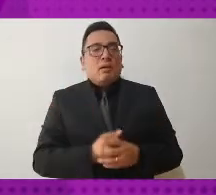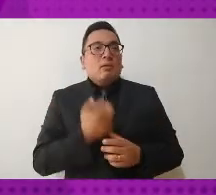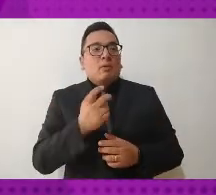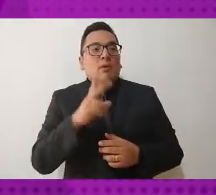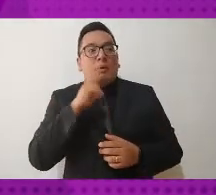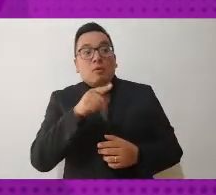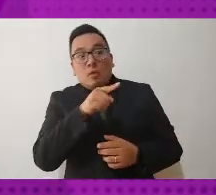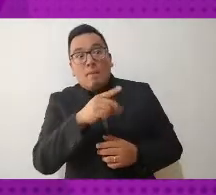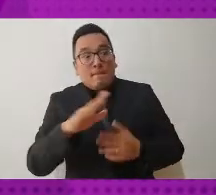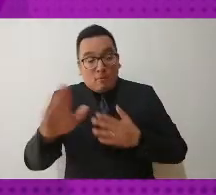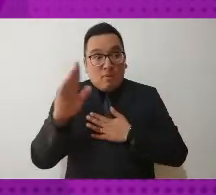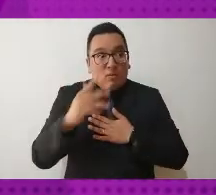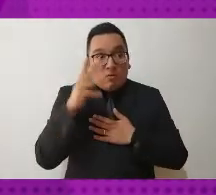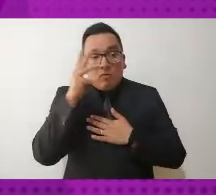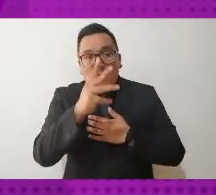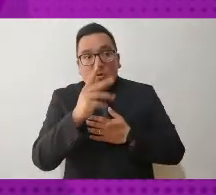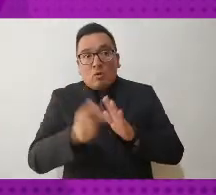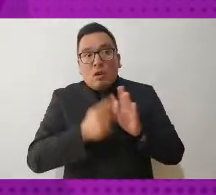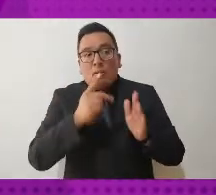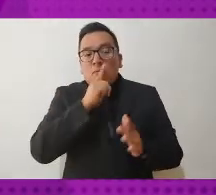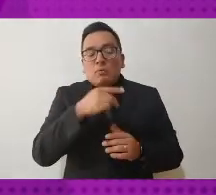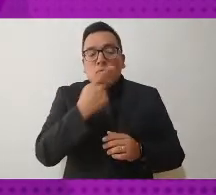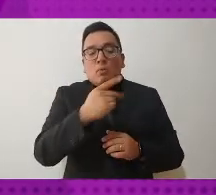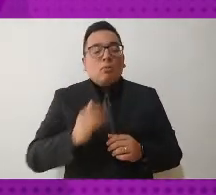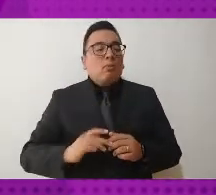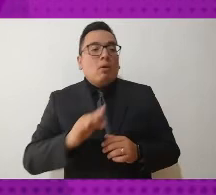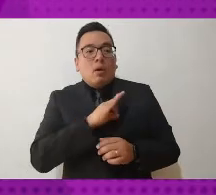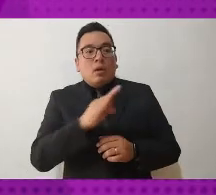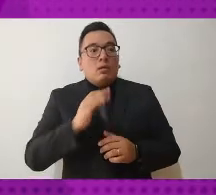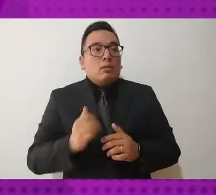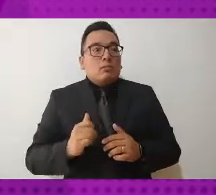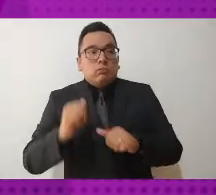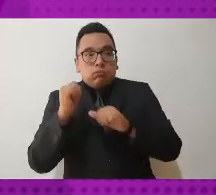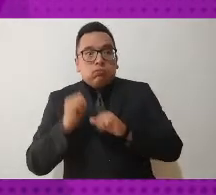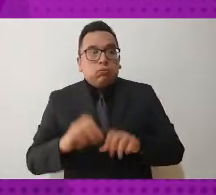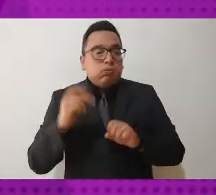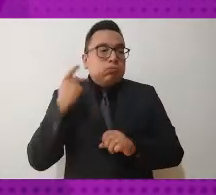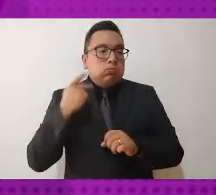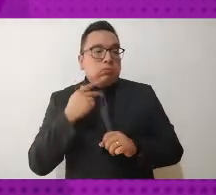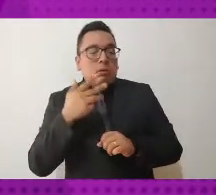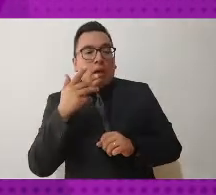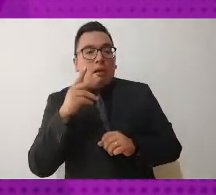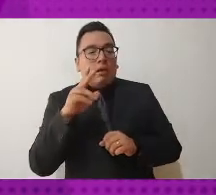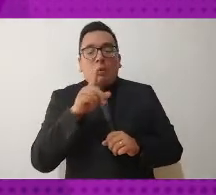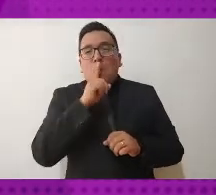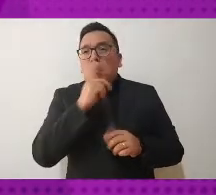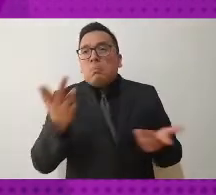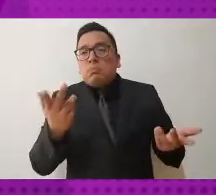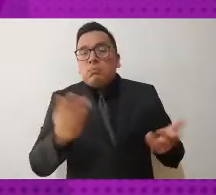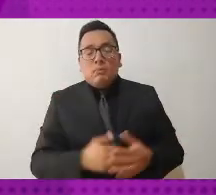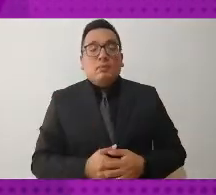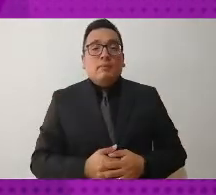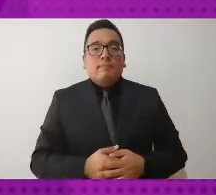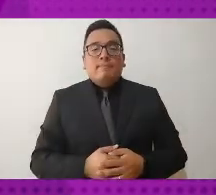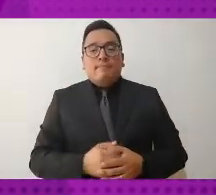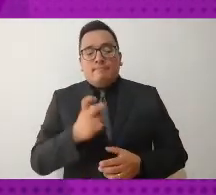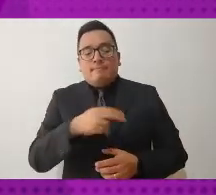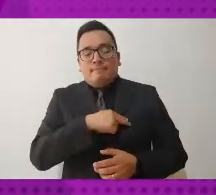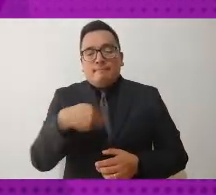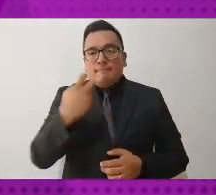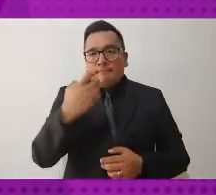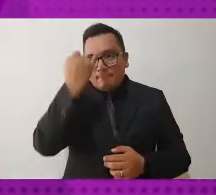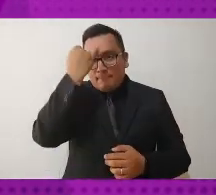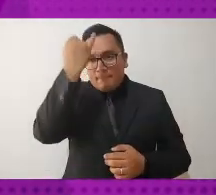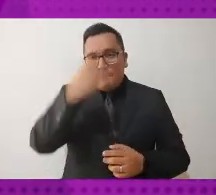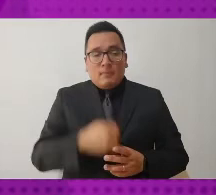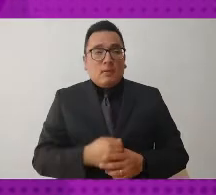pues no lo vas a volver a hacer y ni siquiera vas a poder acceder a la vida pública del país al menos por 10 años entonces es dentro de lo que estamos haciendo